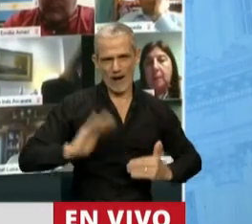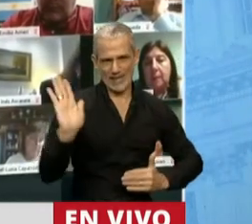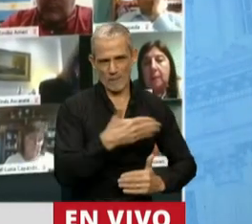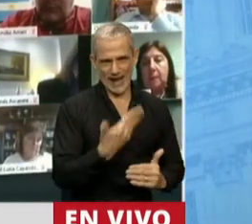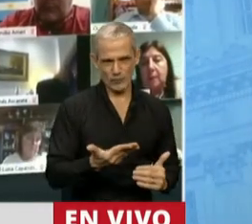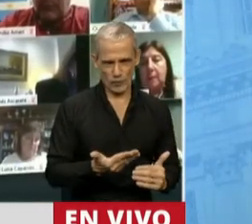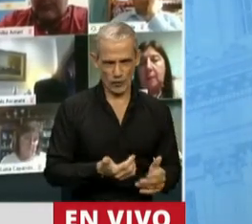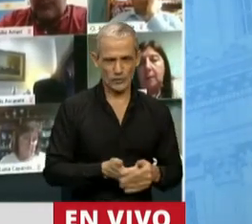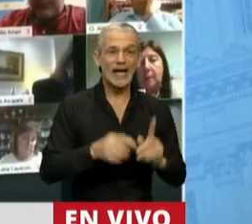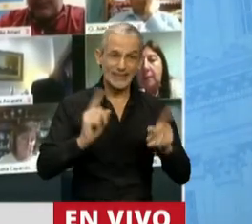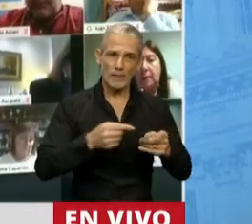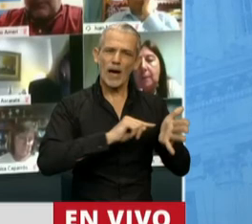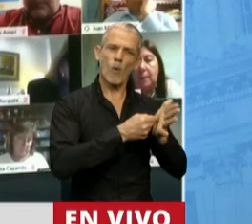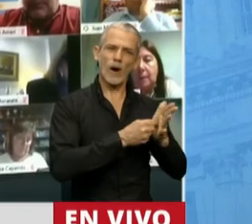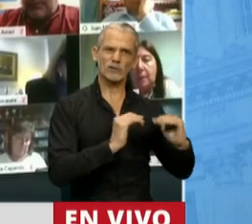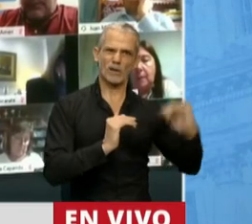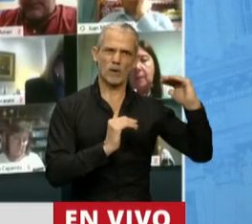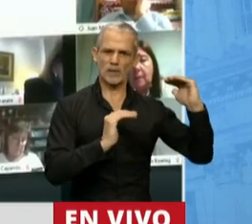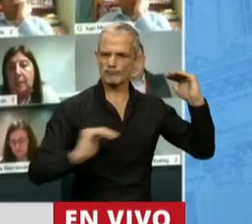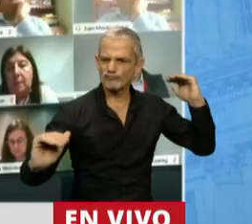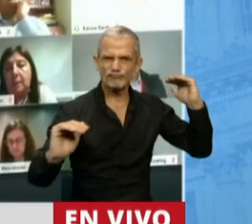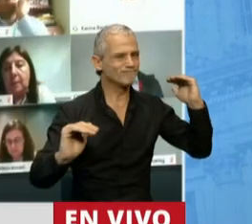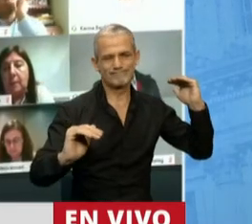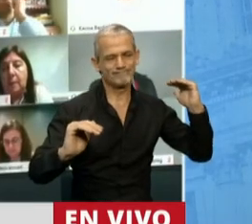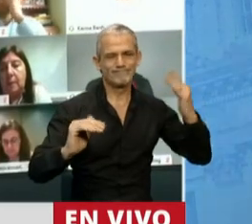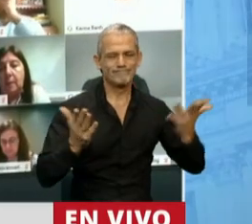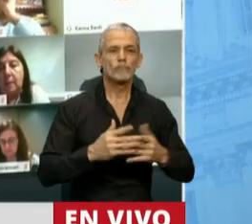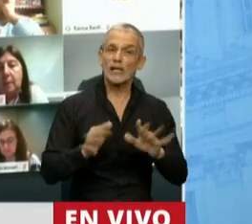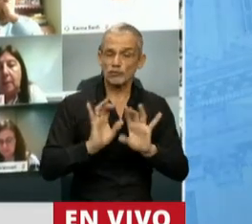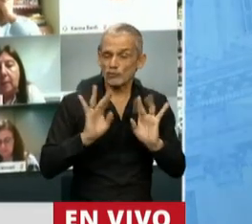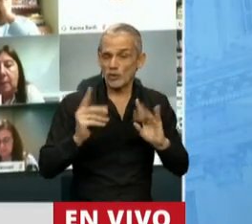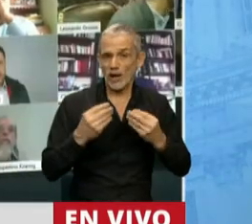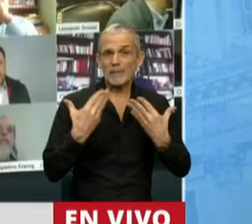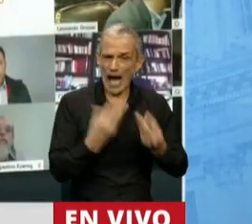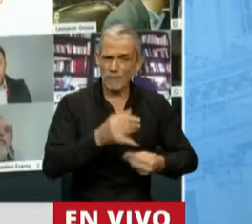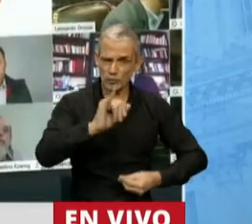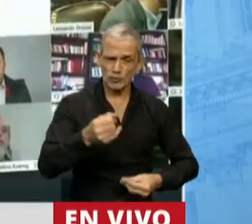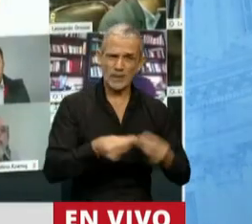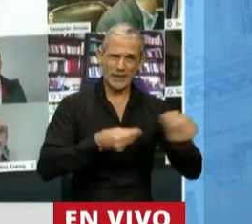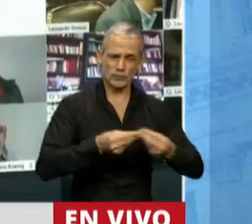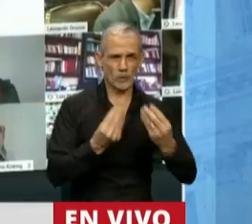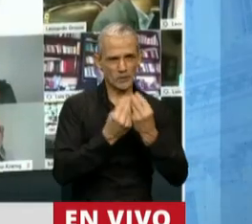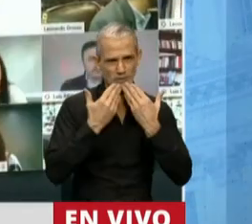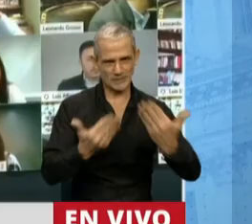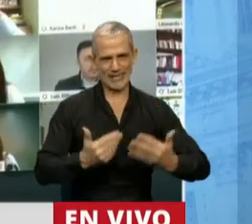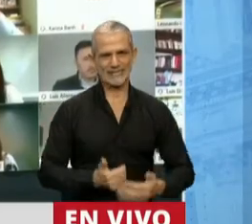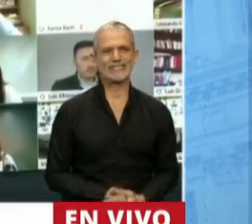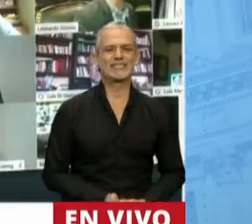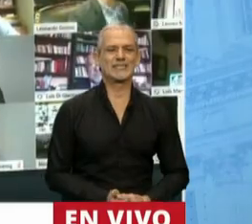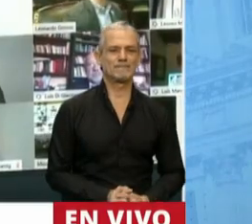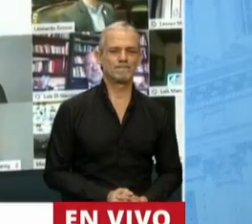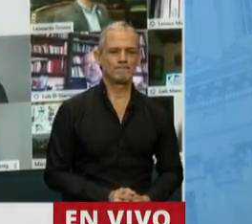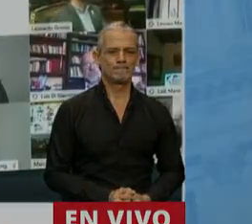sobre todo la ciudad de buenos aires que era así que simplemente eso apoyar apoyar el respeto muchas gracias en reciente